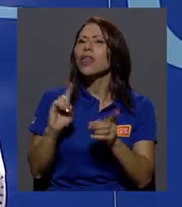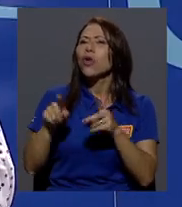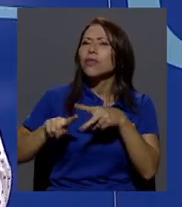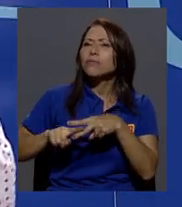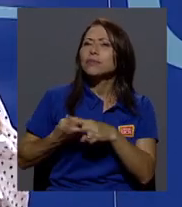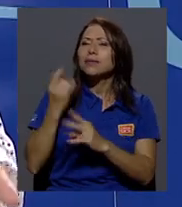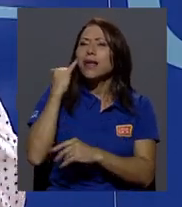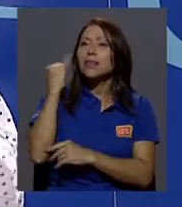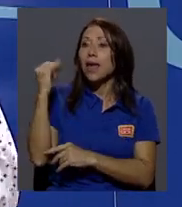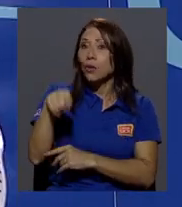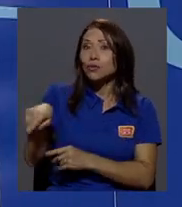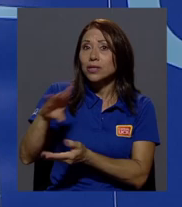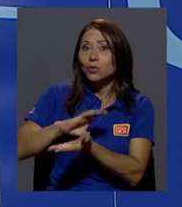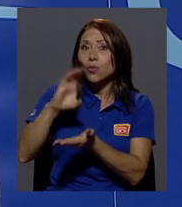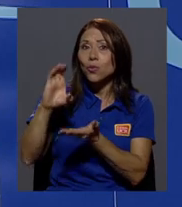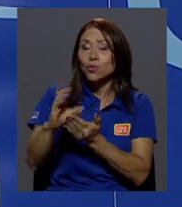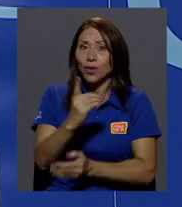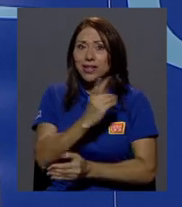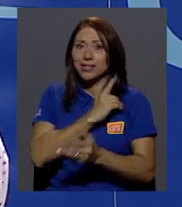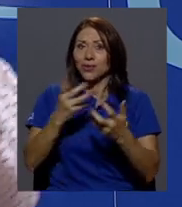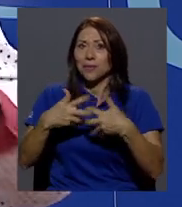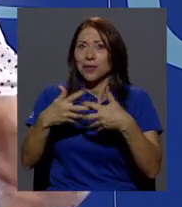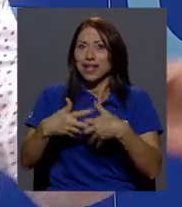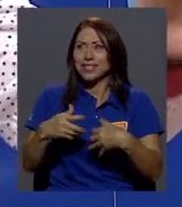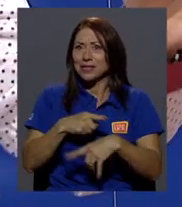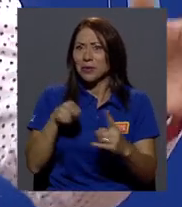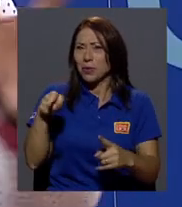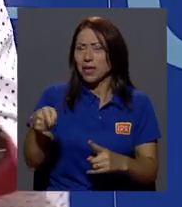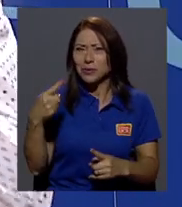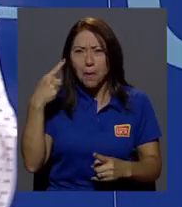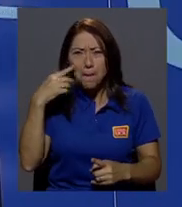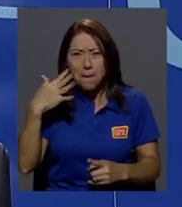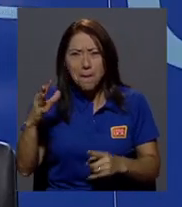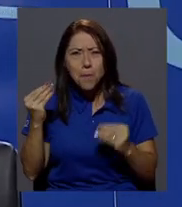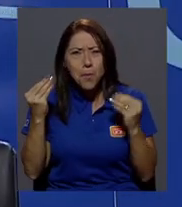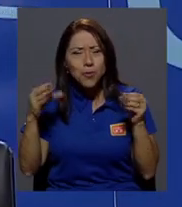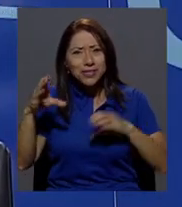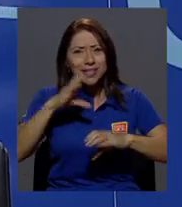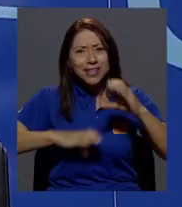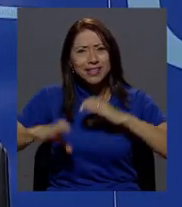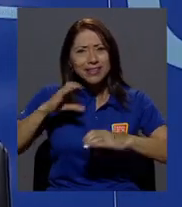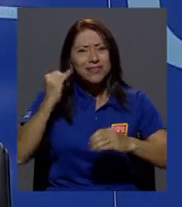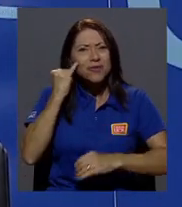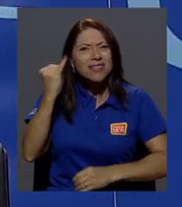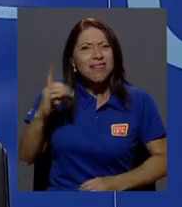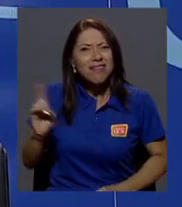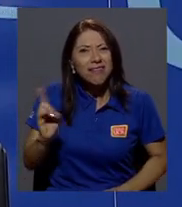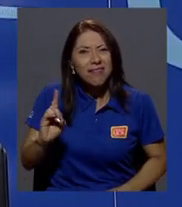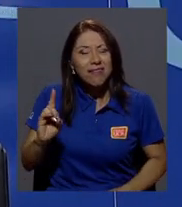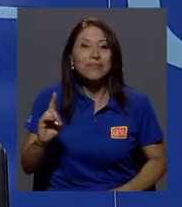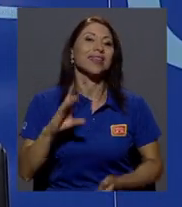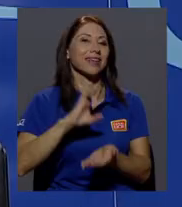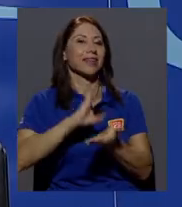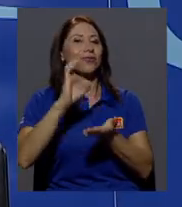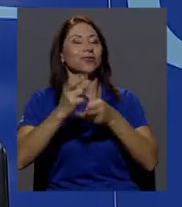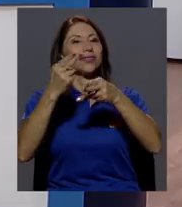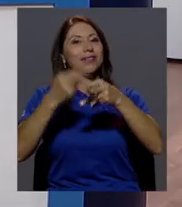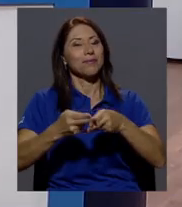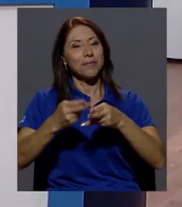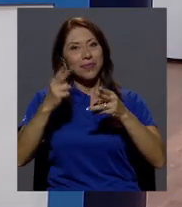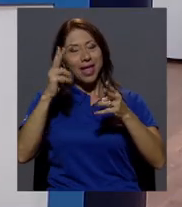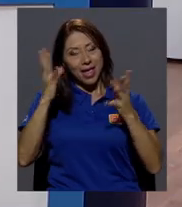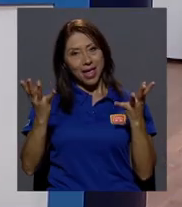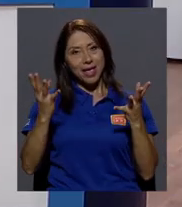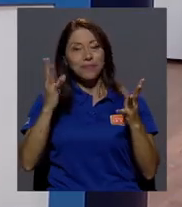ustedes son de un curso de dirección de empresas y esto suena como muy científico de dónde sale el es bueno la idea nace en el curso de empresarial de innovación